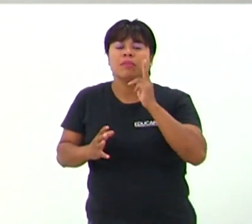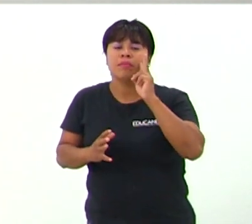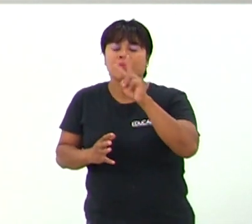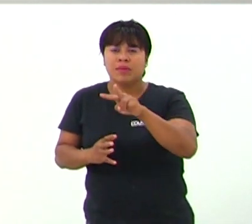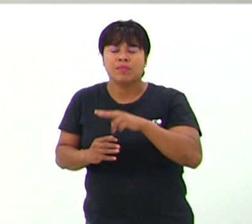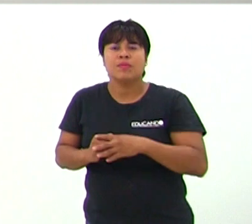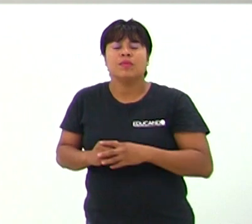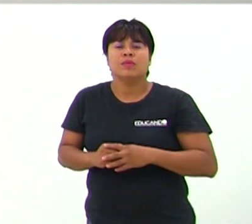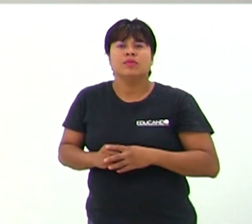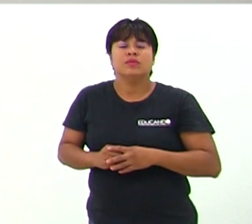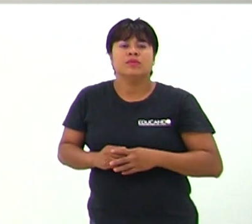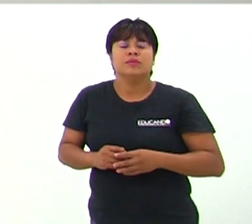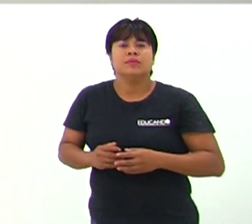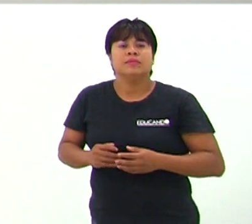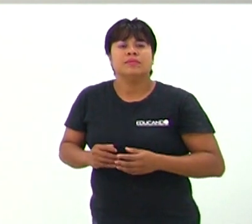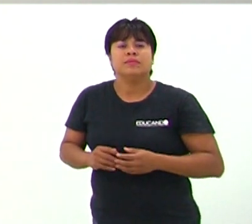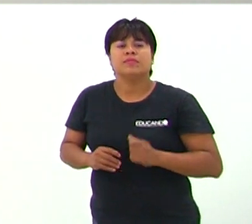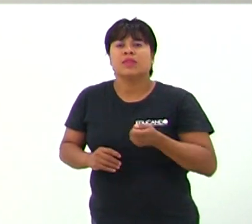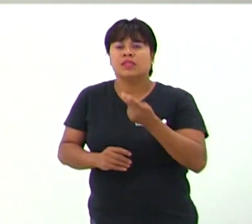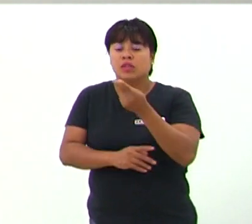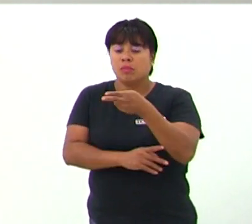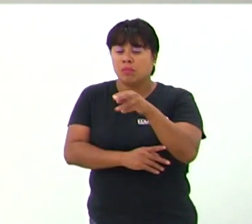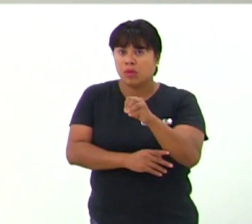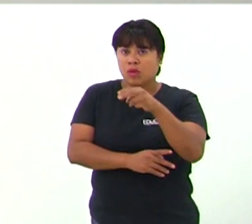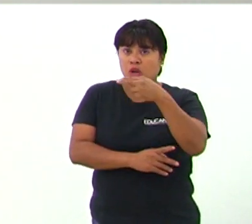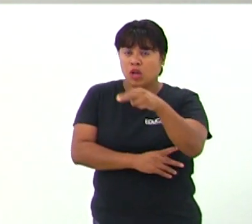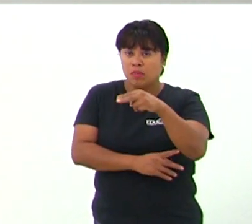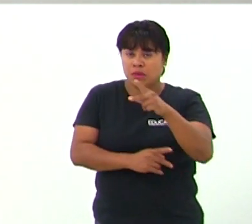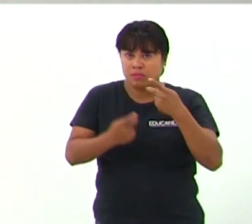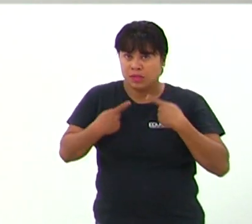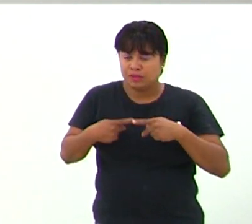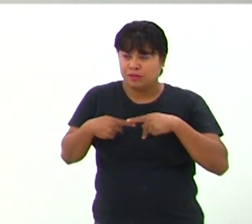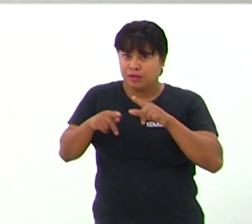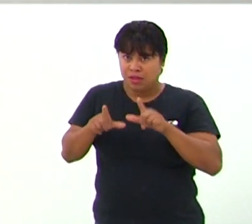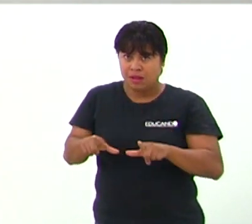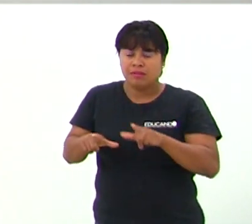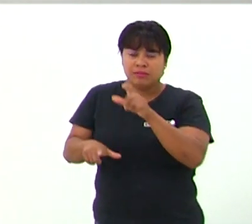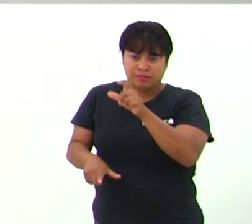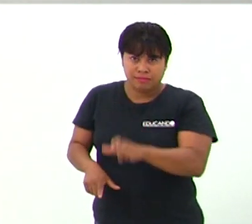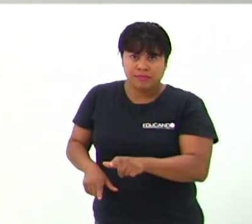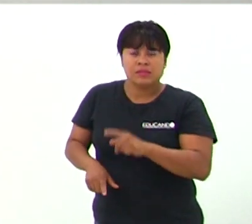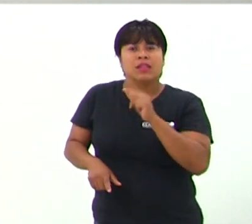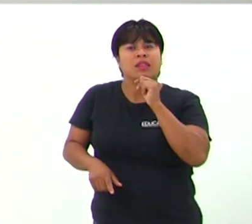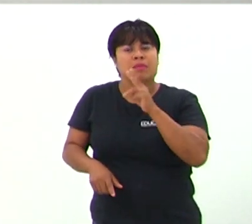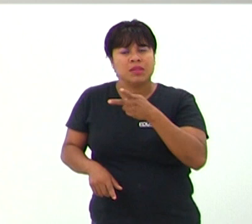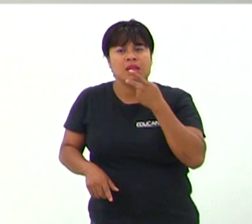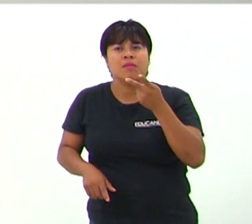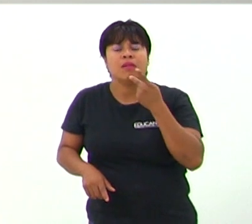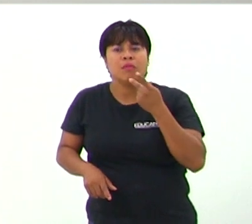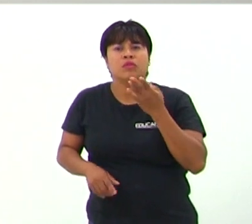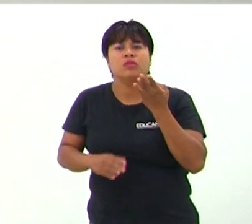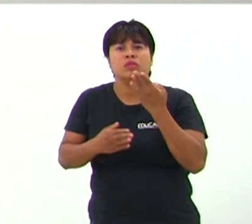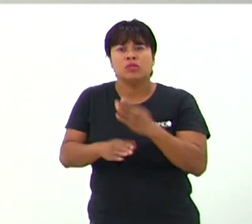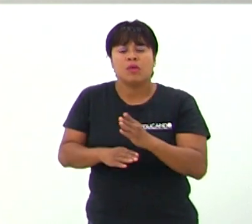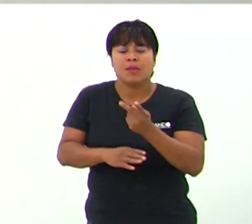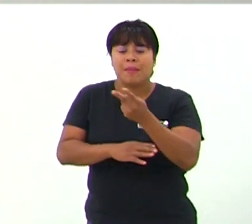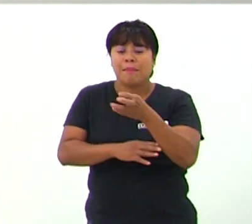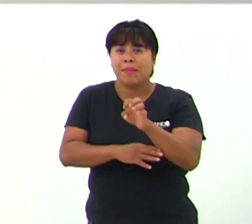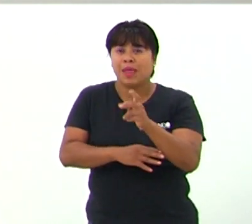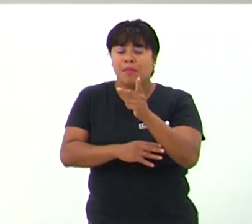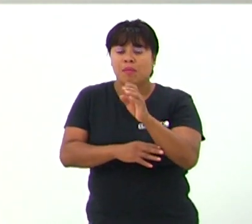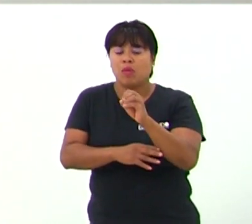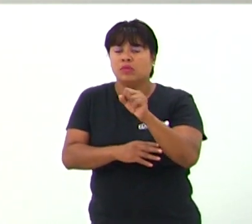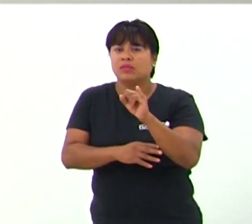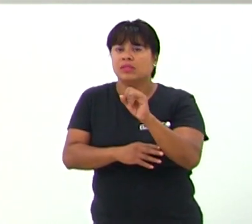son los pronombres personales, hablamos también de lo que son las